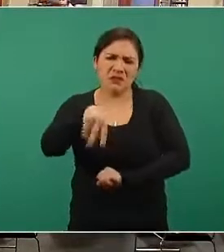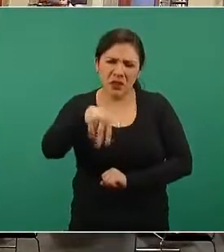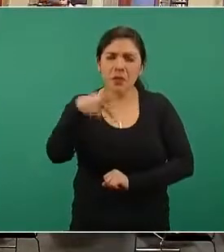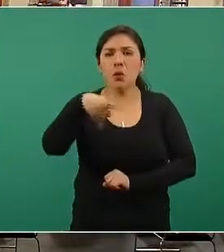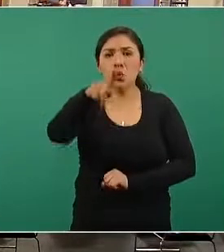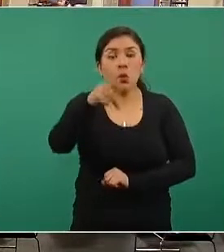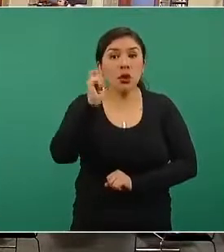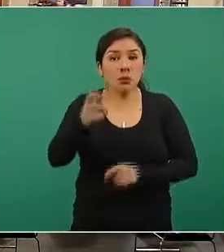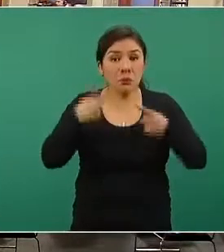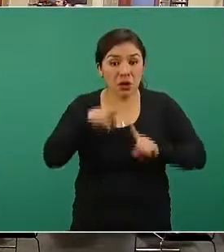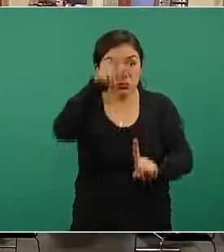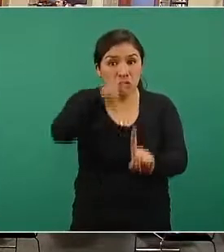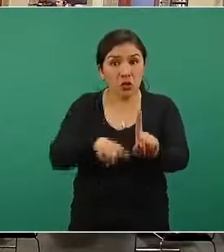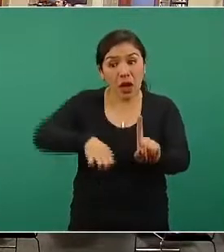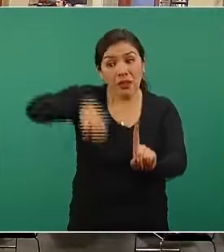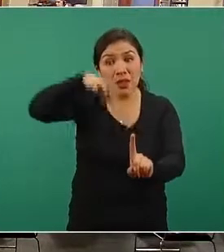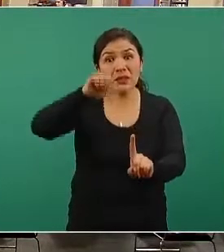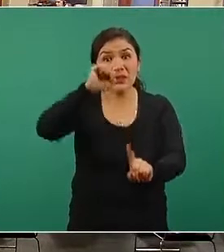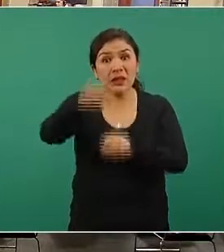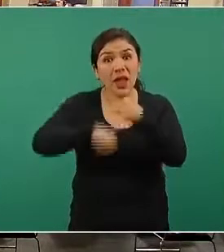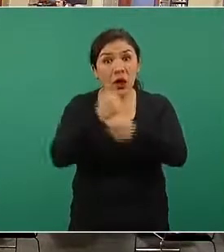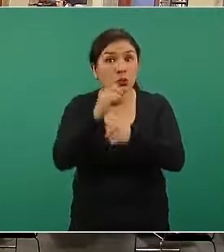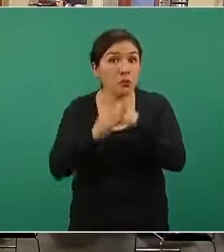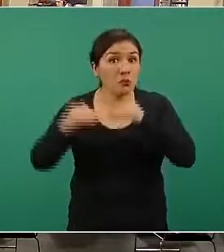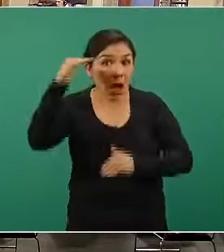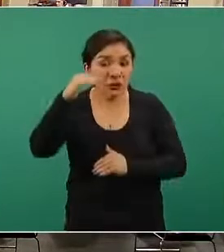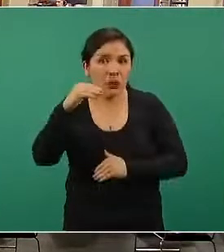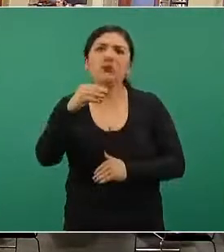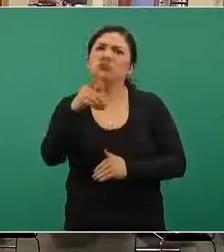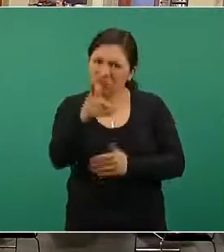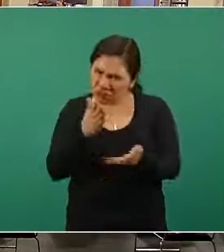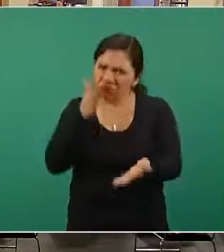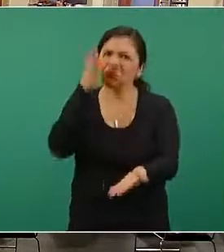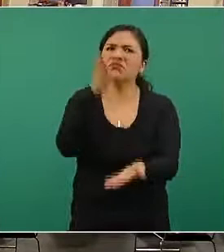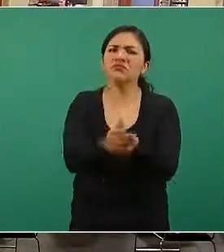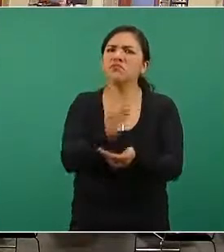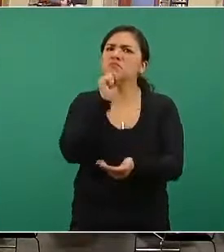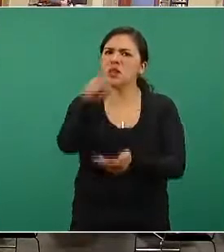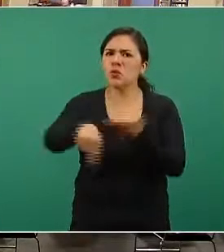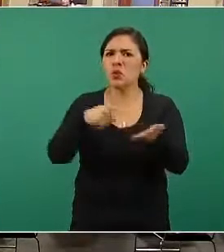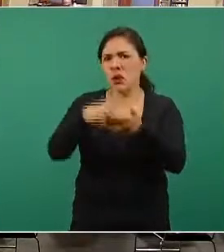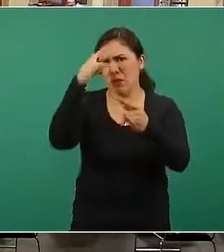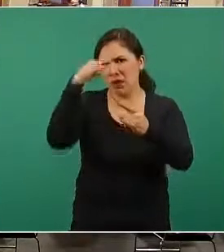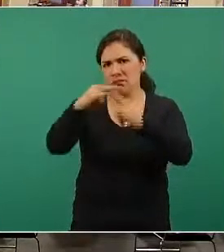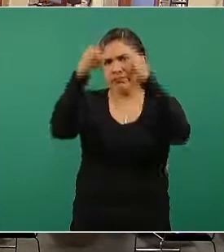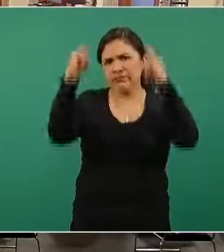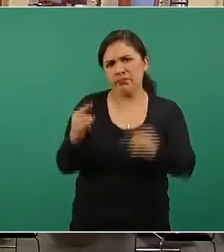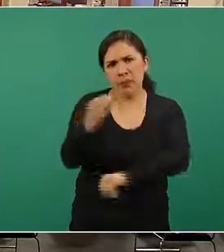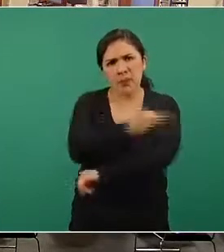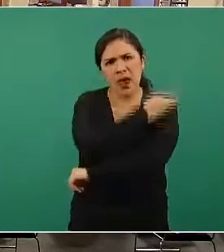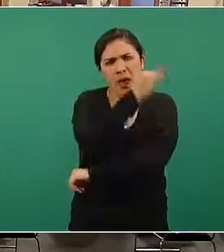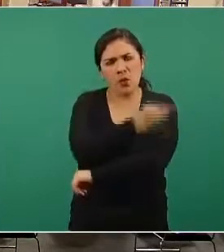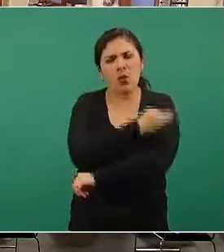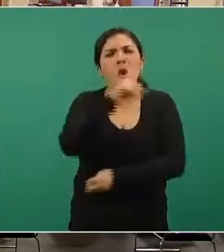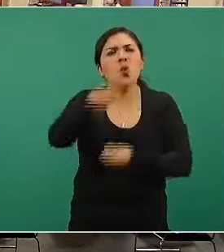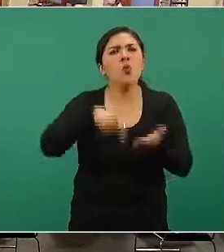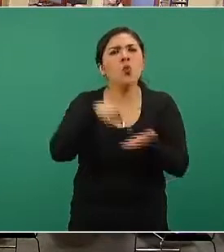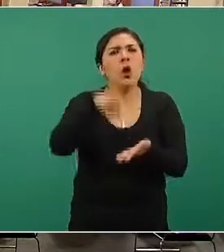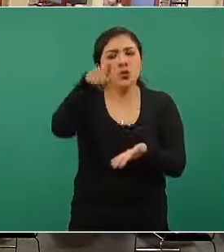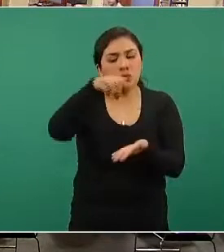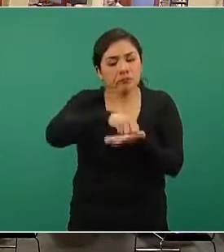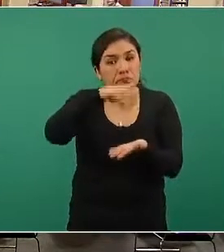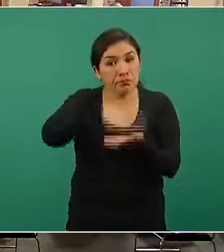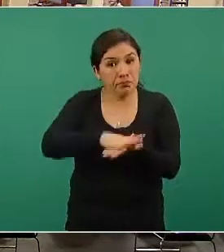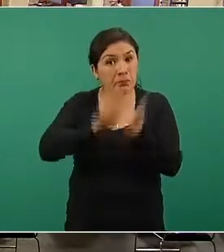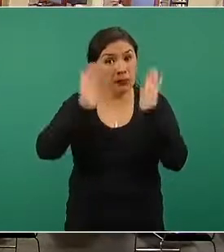persona adulta mayor de 60 años o más, acuda al módulo de vacunación en la localidad y el municipio en donde se haya